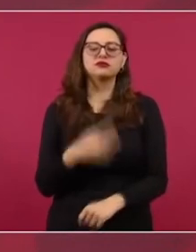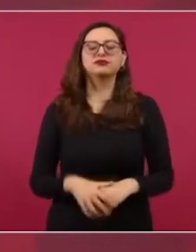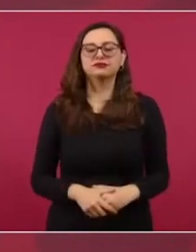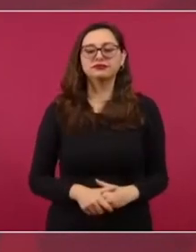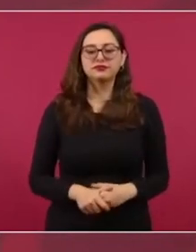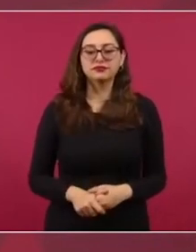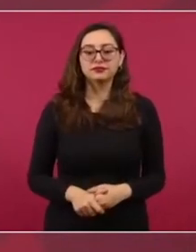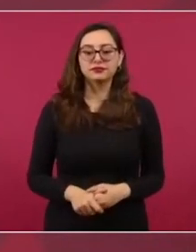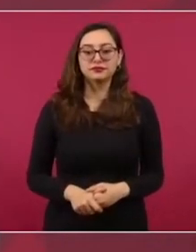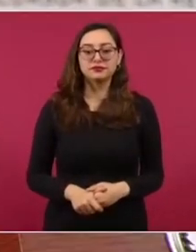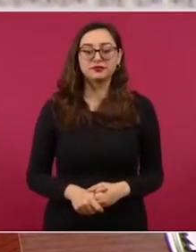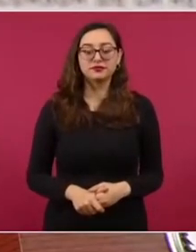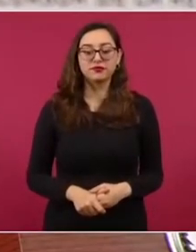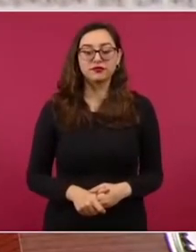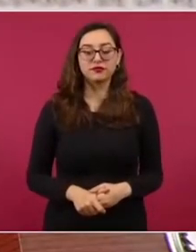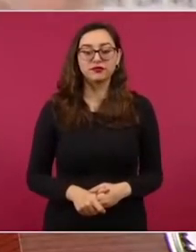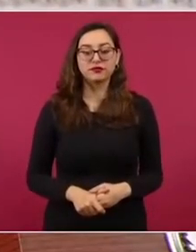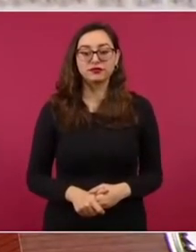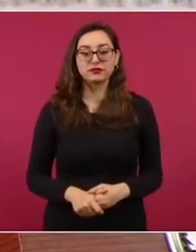y